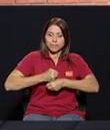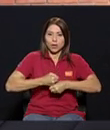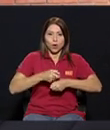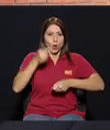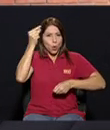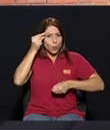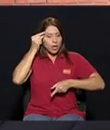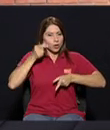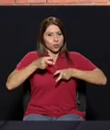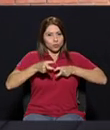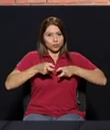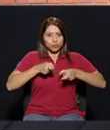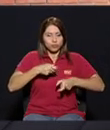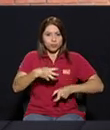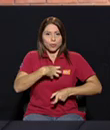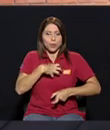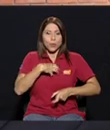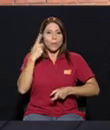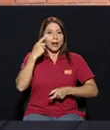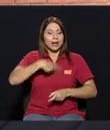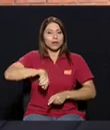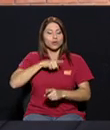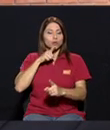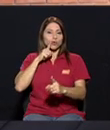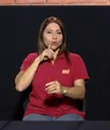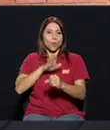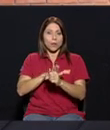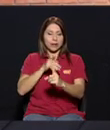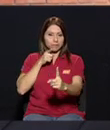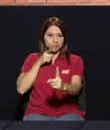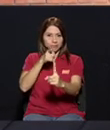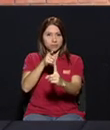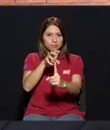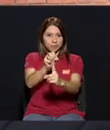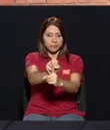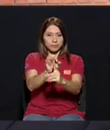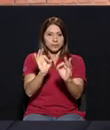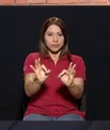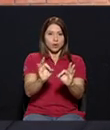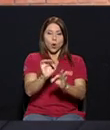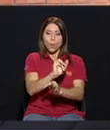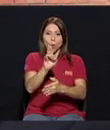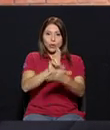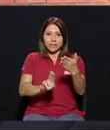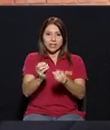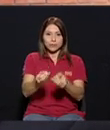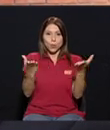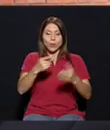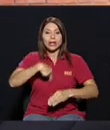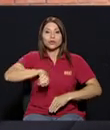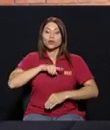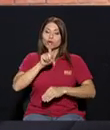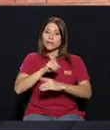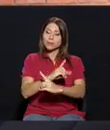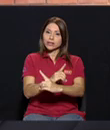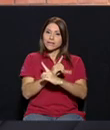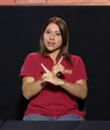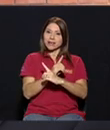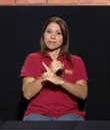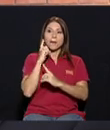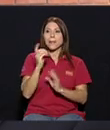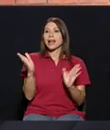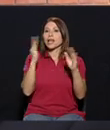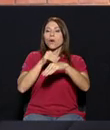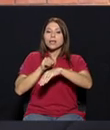autogobierno para cumplir la visión y misión que tenemos que tener como universidades públicas. Nosotros tenemos que defender esto para que no